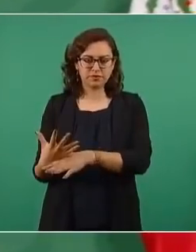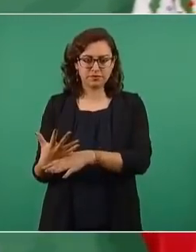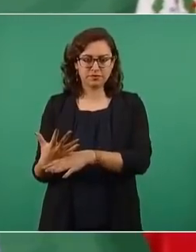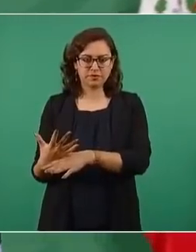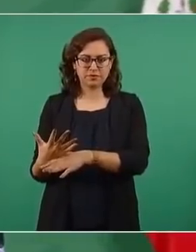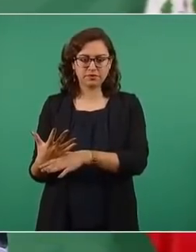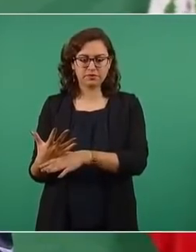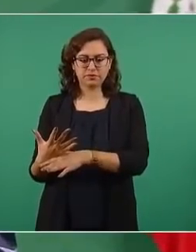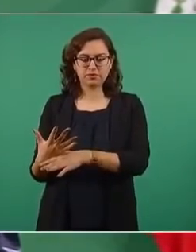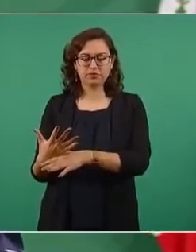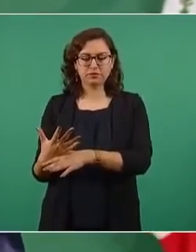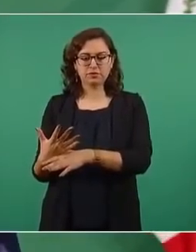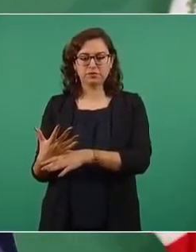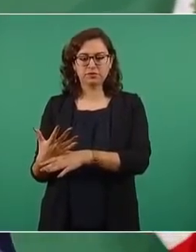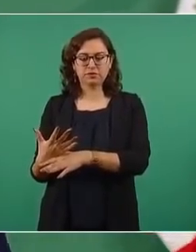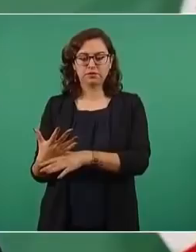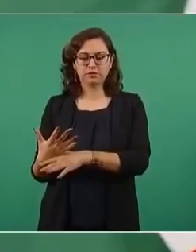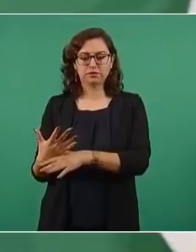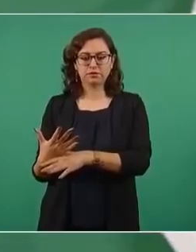de El Salvador,